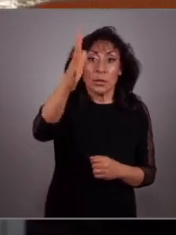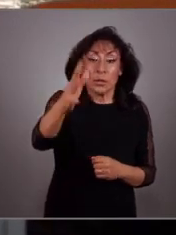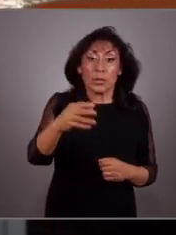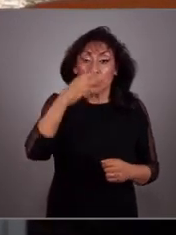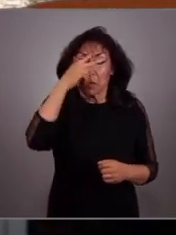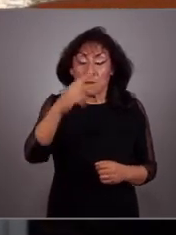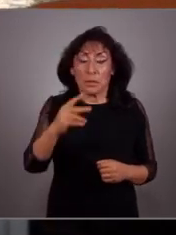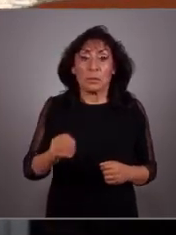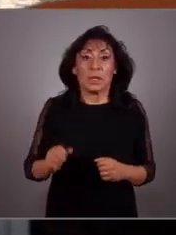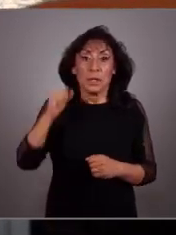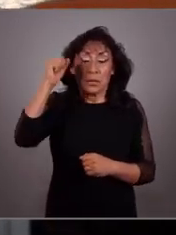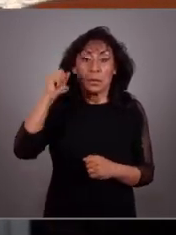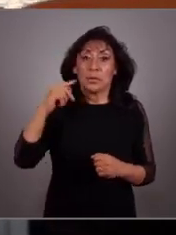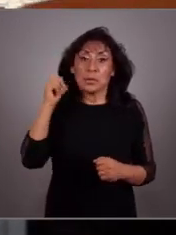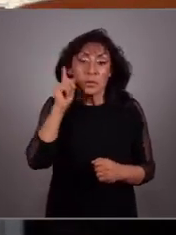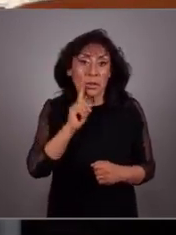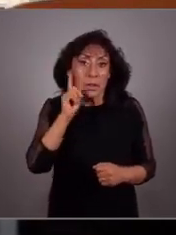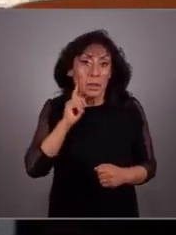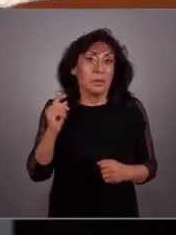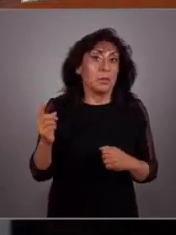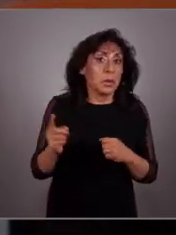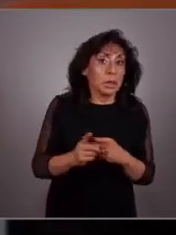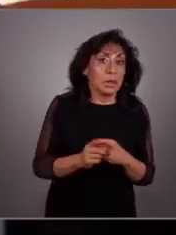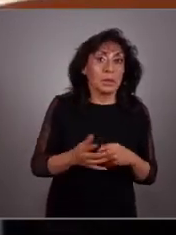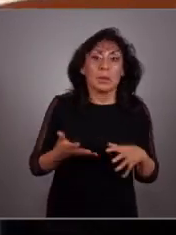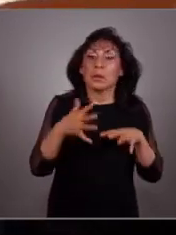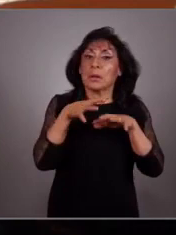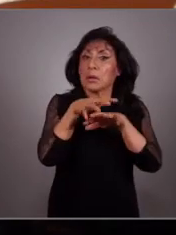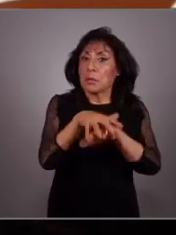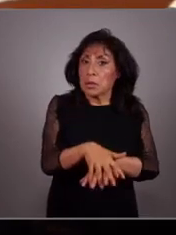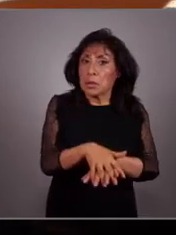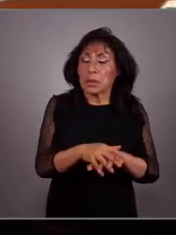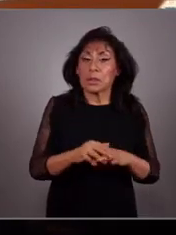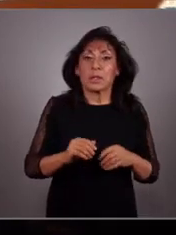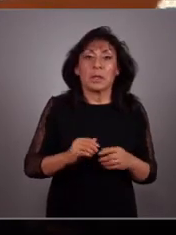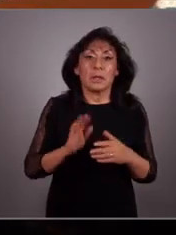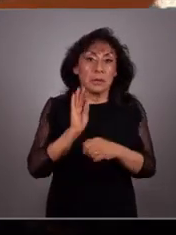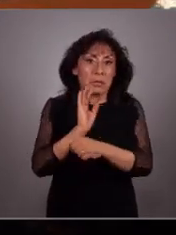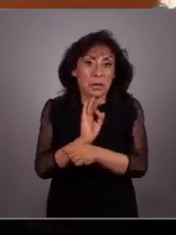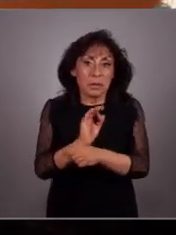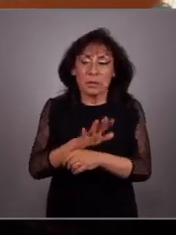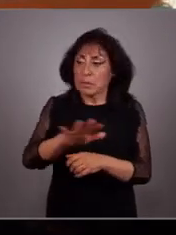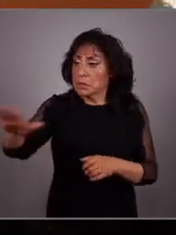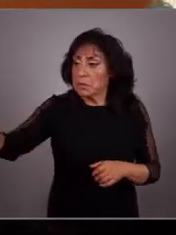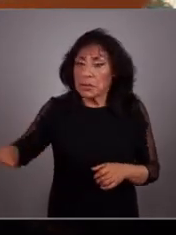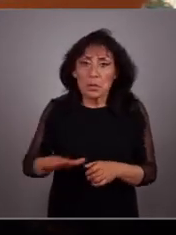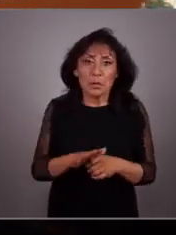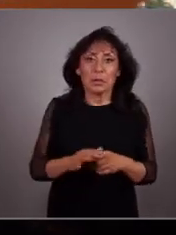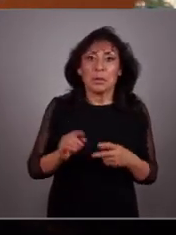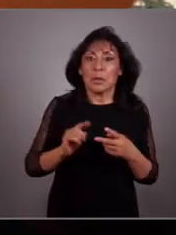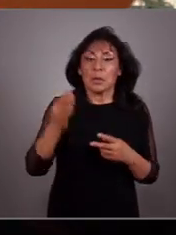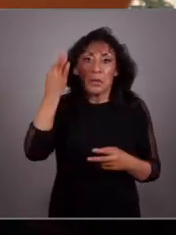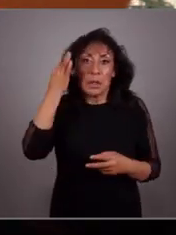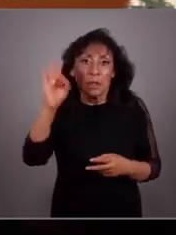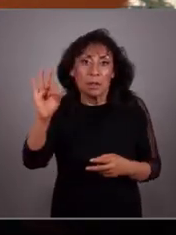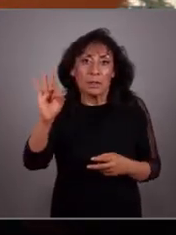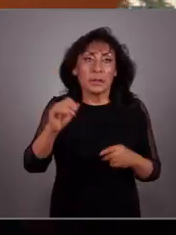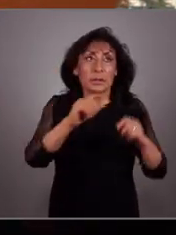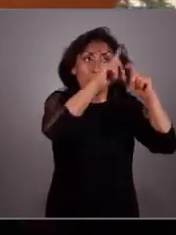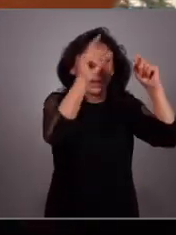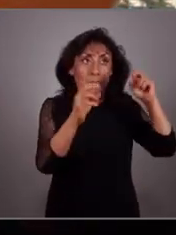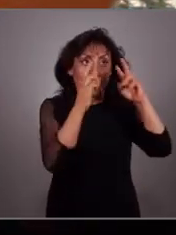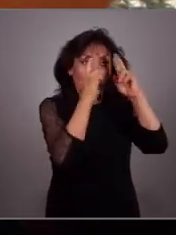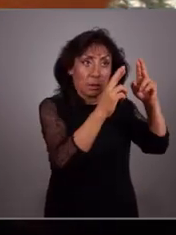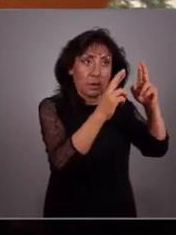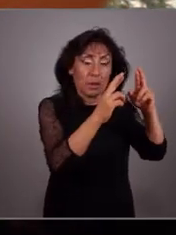será feminista, incluyente y ambientalista o no será? ¿El futuro de México será federalista,